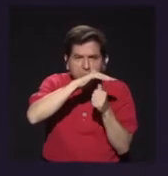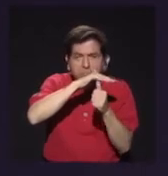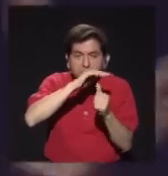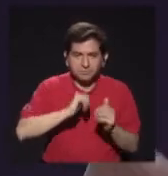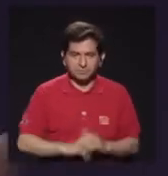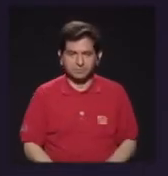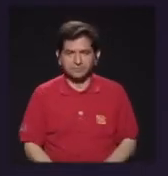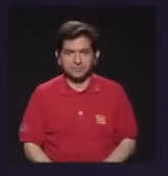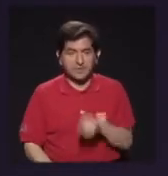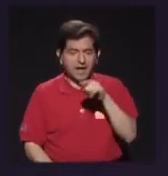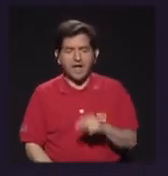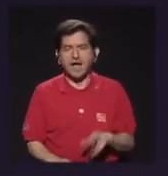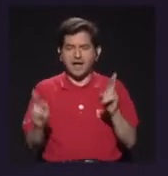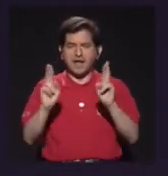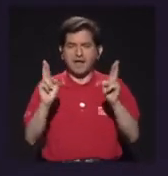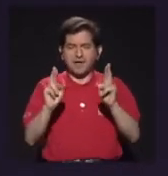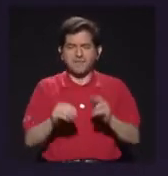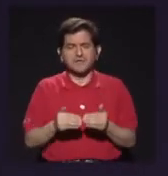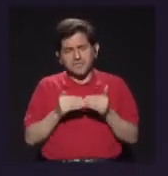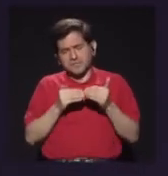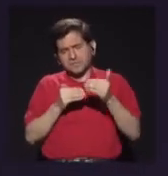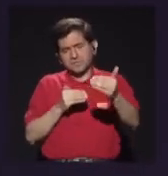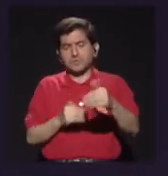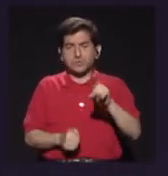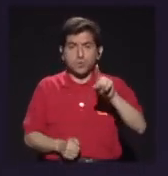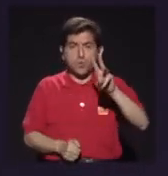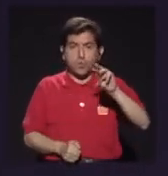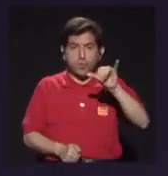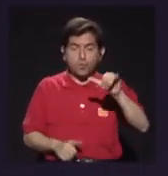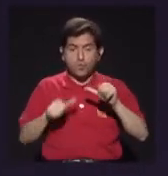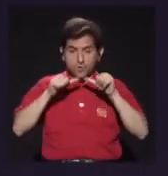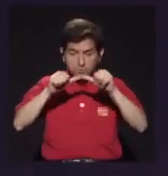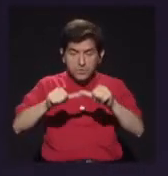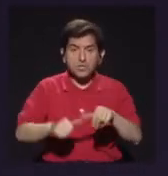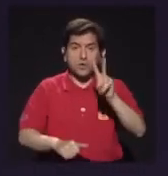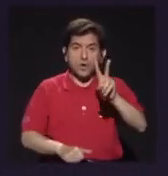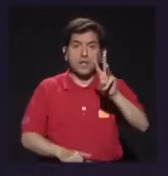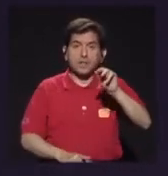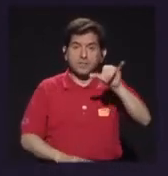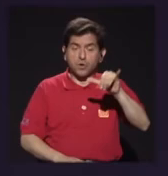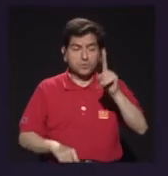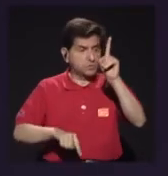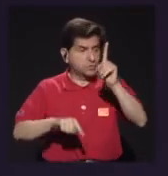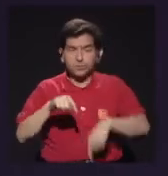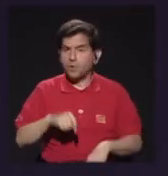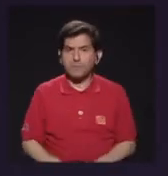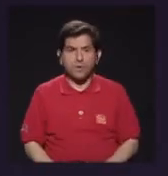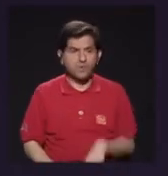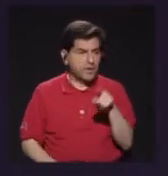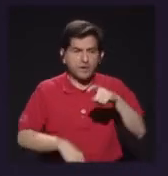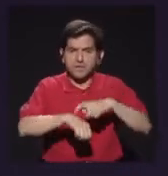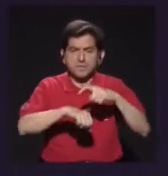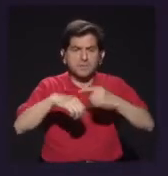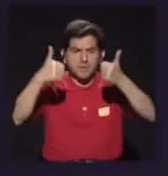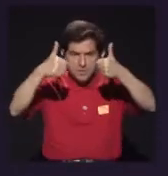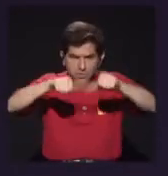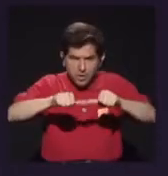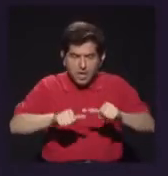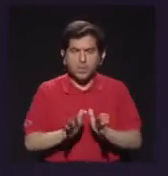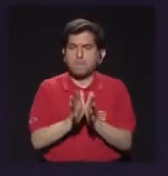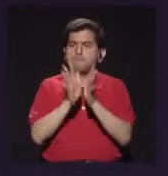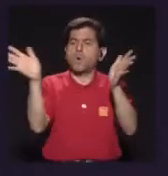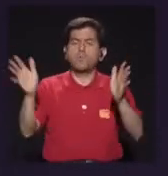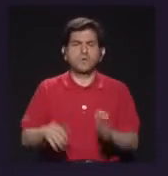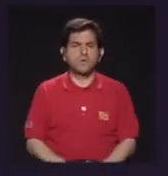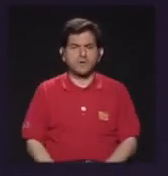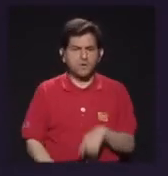en largos receso hasta se tuvo que extender el primero de mayo al 2 de mayo no fue posible hacer un pacto a público y abierto